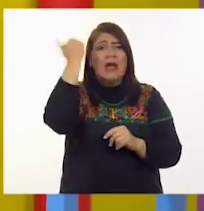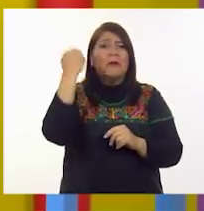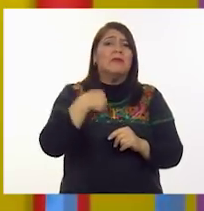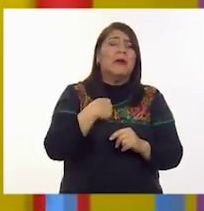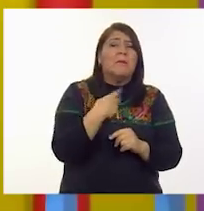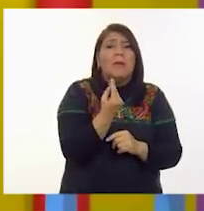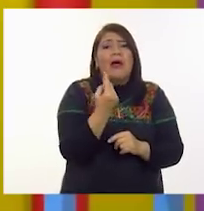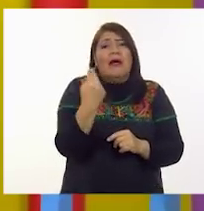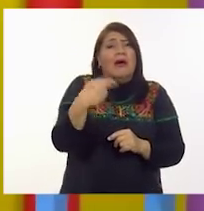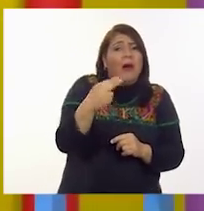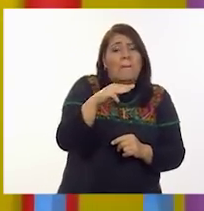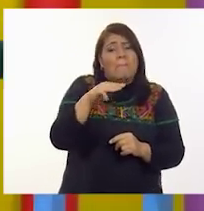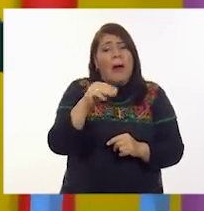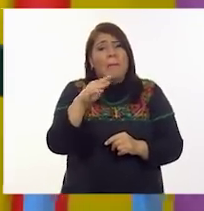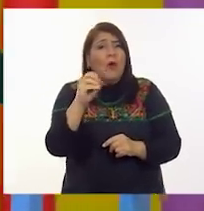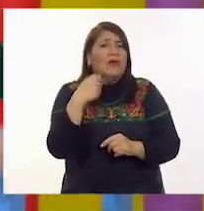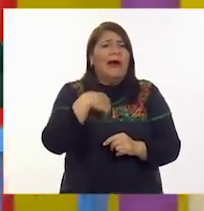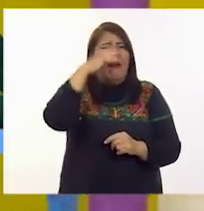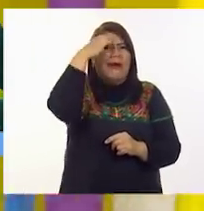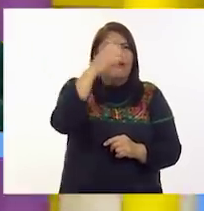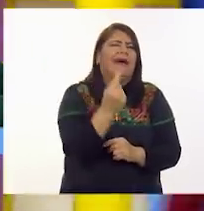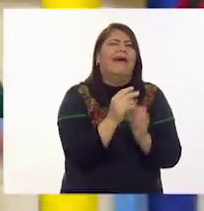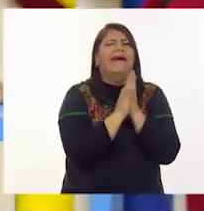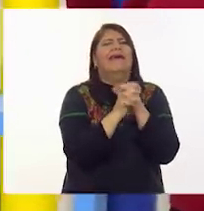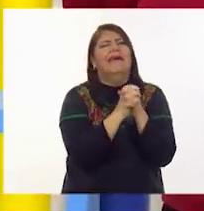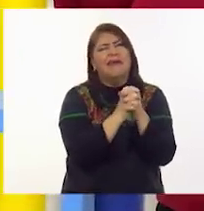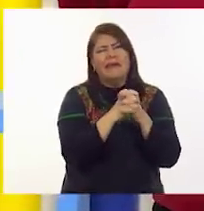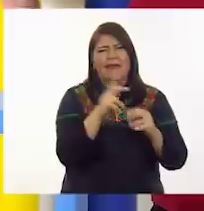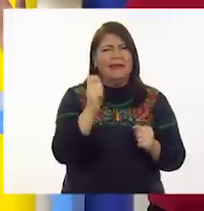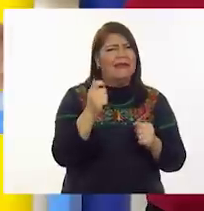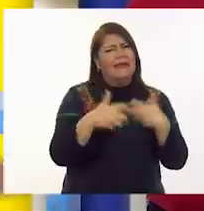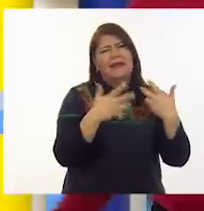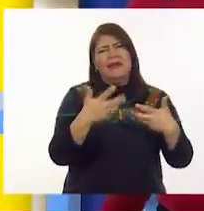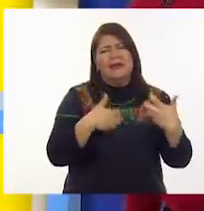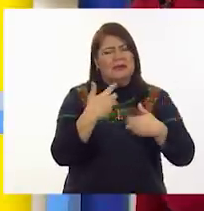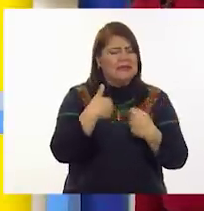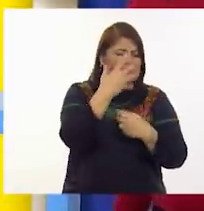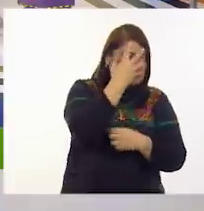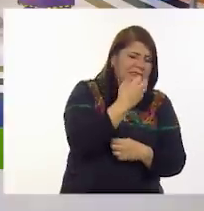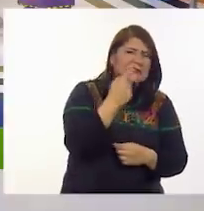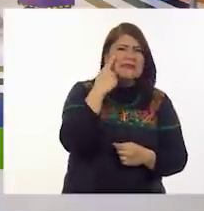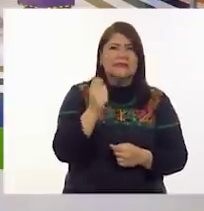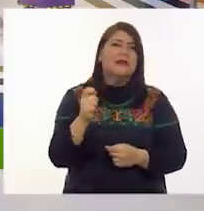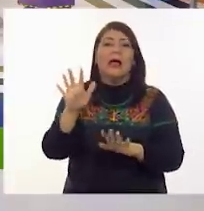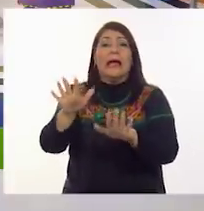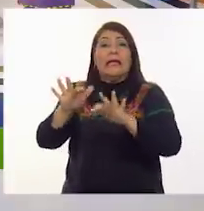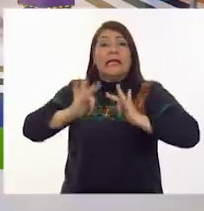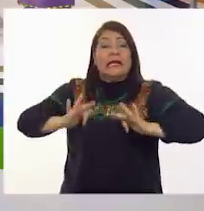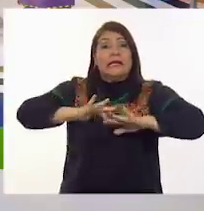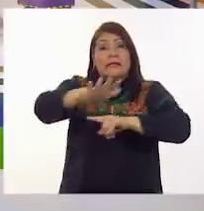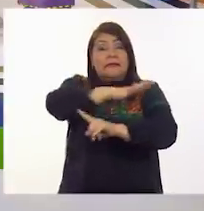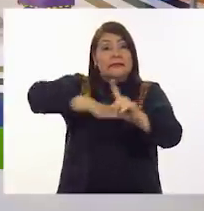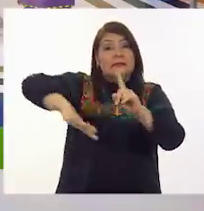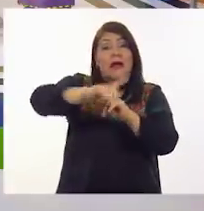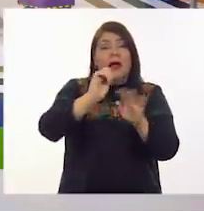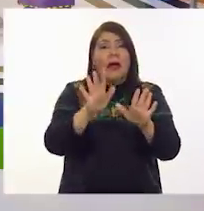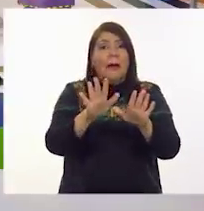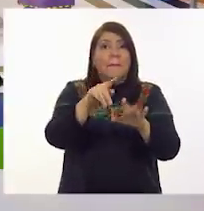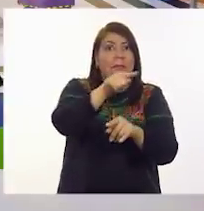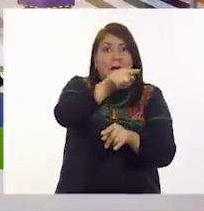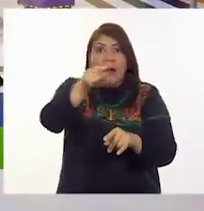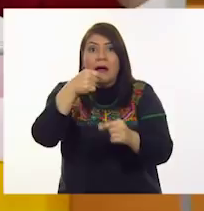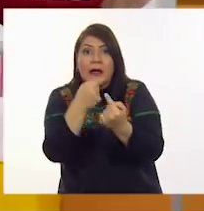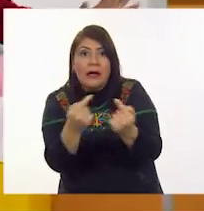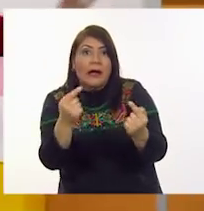jamás lo volveré a ver. Lo extraño mucho, maestra Adri. Ay, no, no. Tranquilos, tranquilos, tranquilos todos. Miren, a ver, niños,